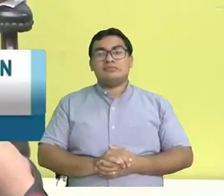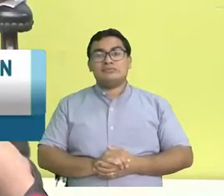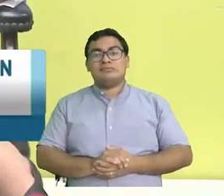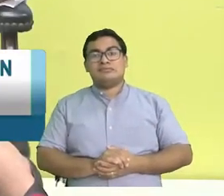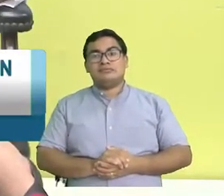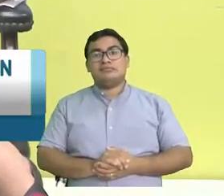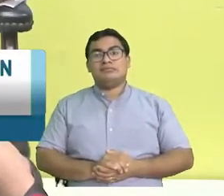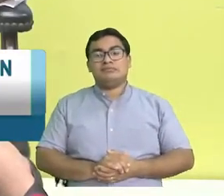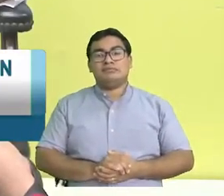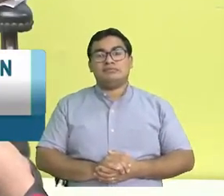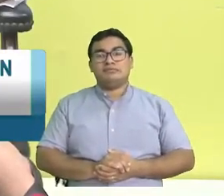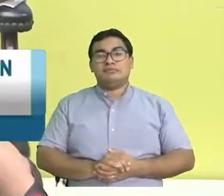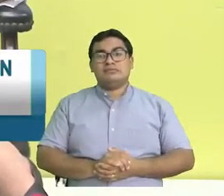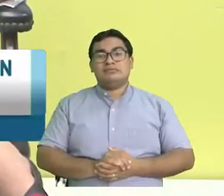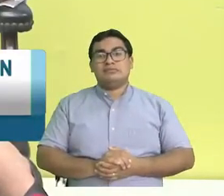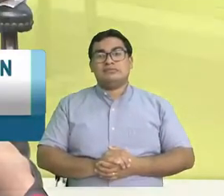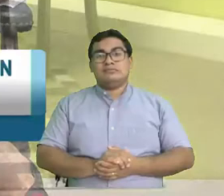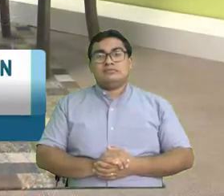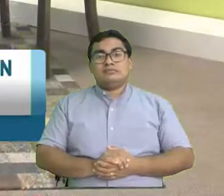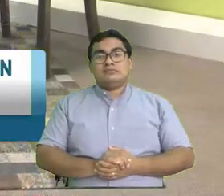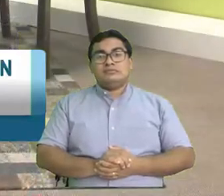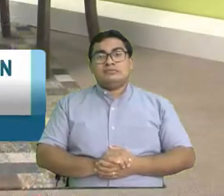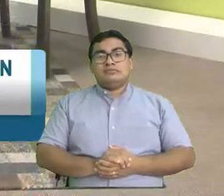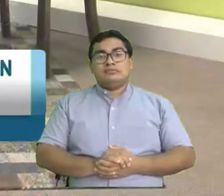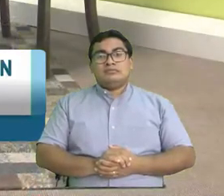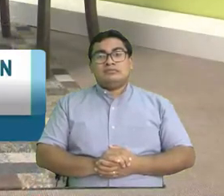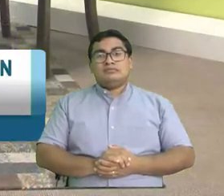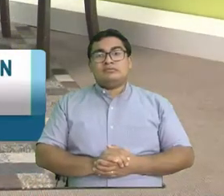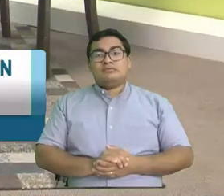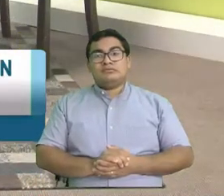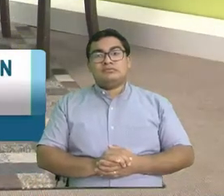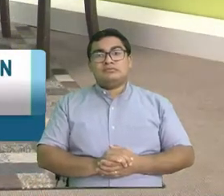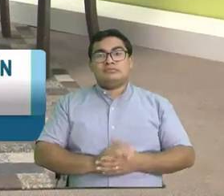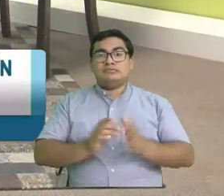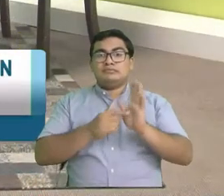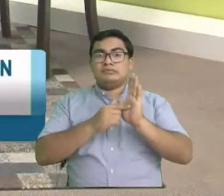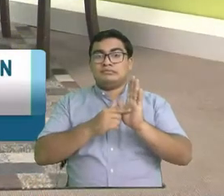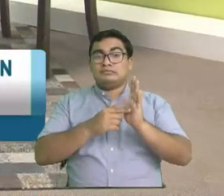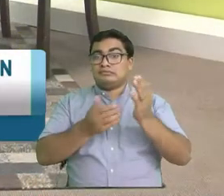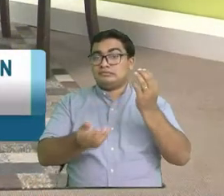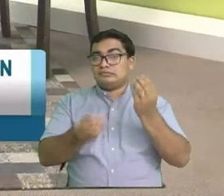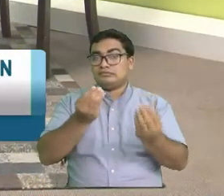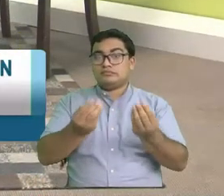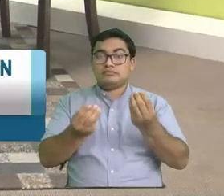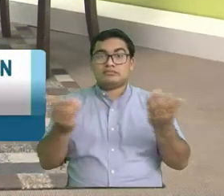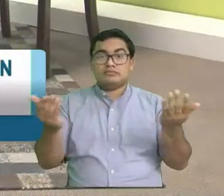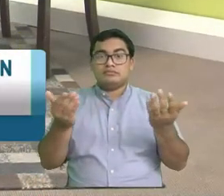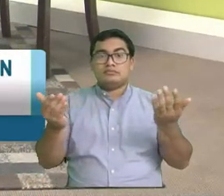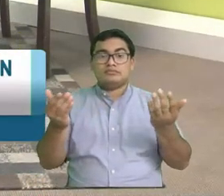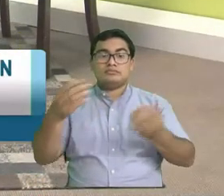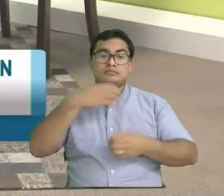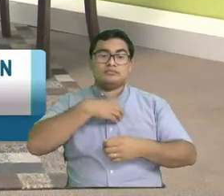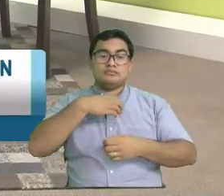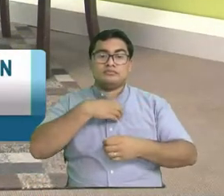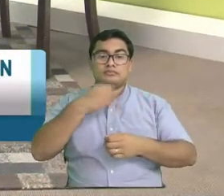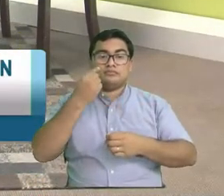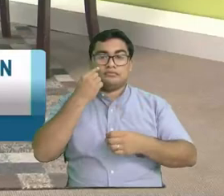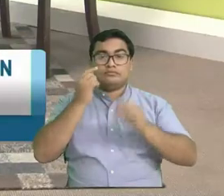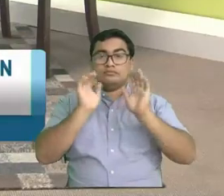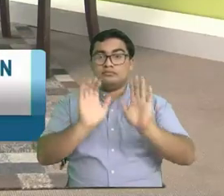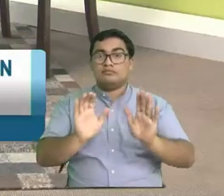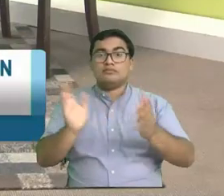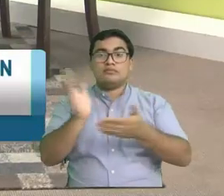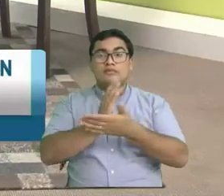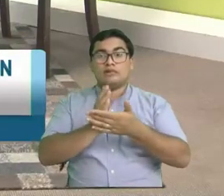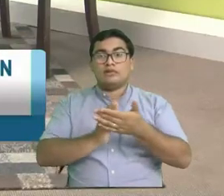Otra cosa, pues, es que como el tratamiento va a depender de la severidad de la condición. Hay niños que